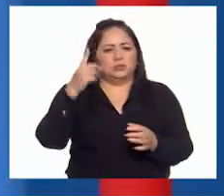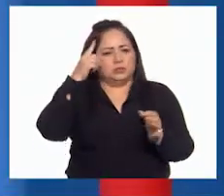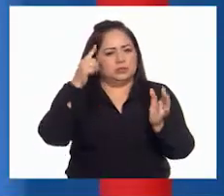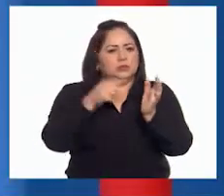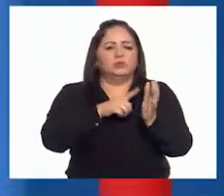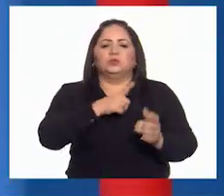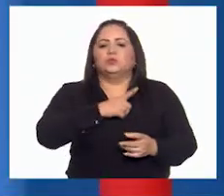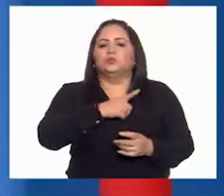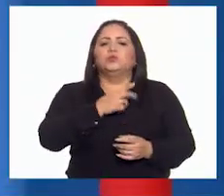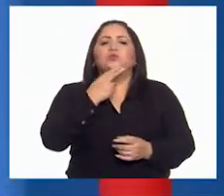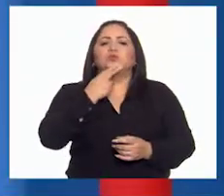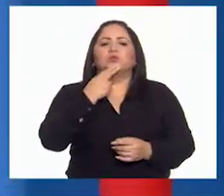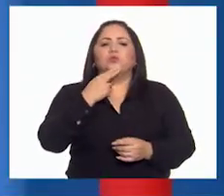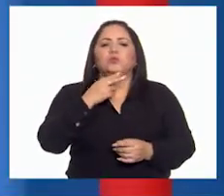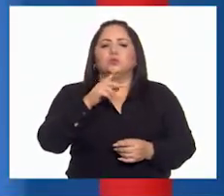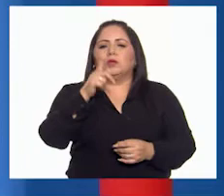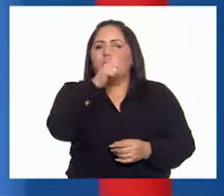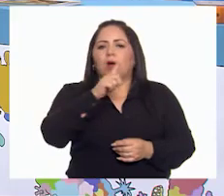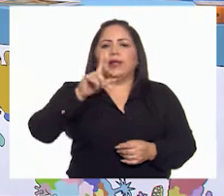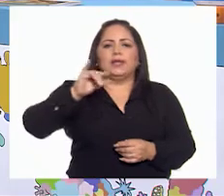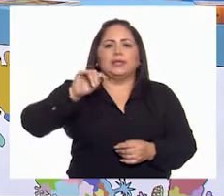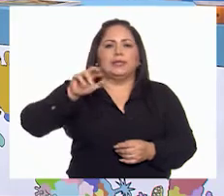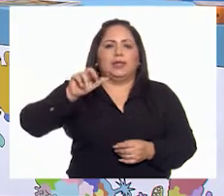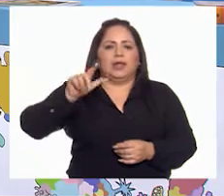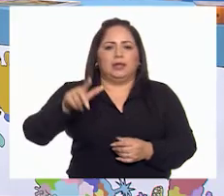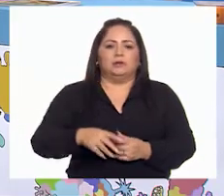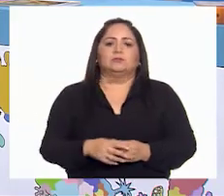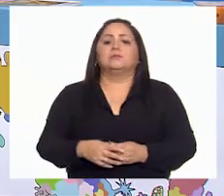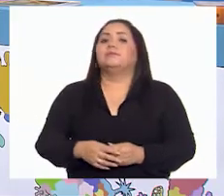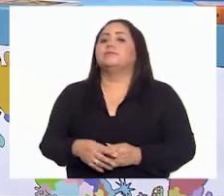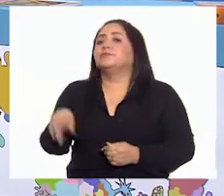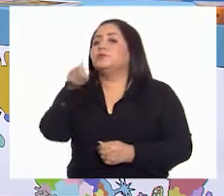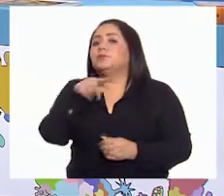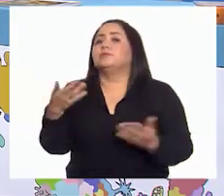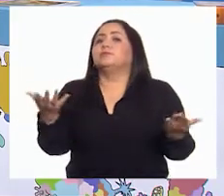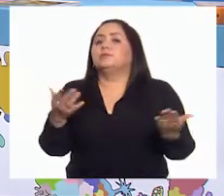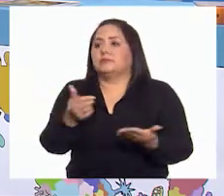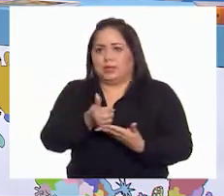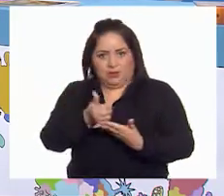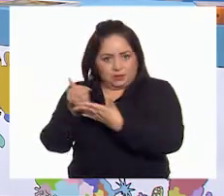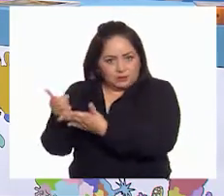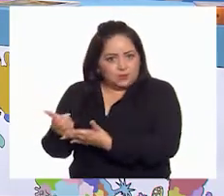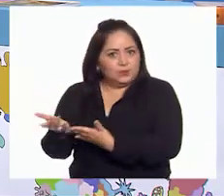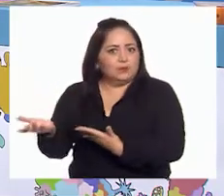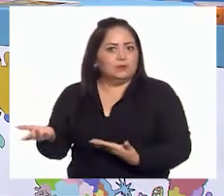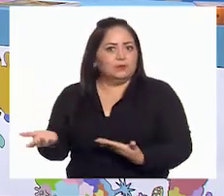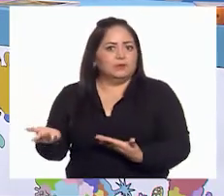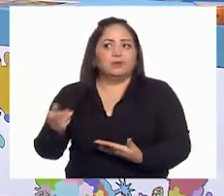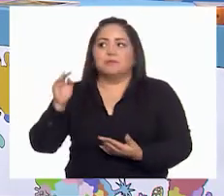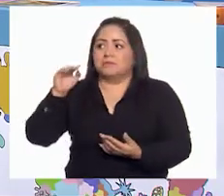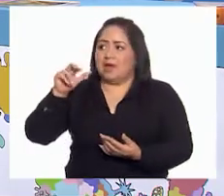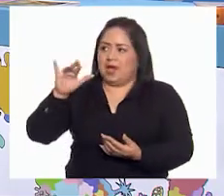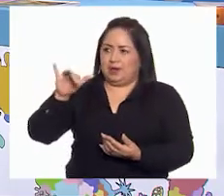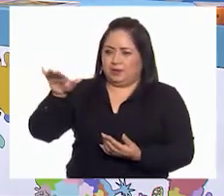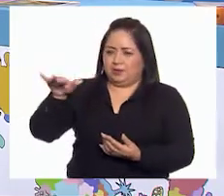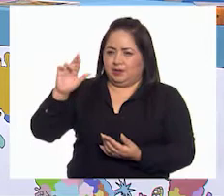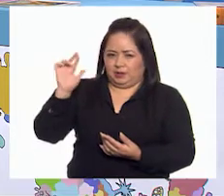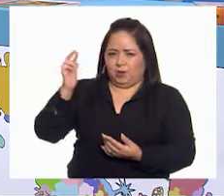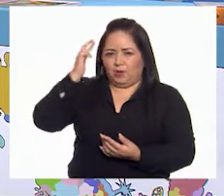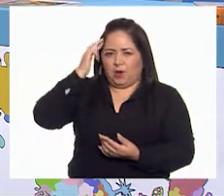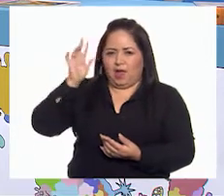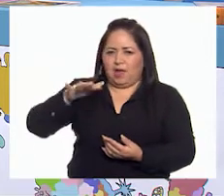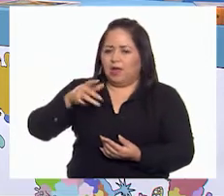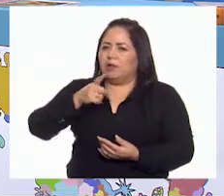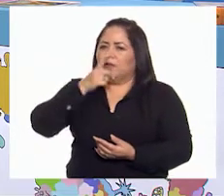se usa el lenguaje literal. Niñas y niños en casa, ayuden a María. María, ¿recuerdas lo que